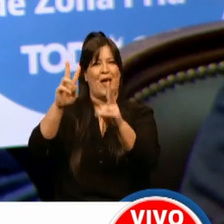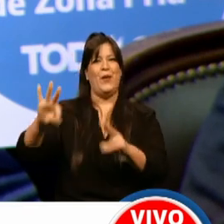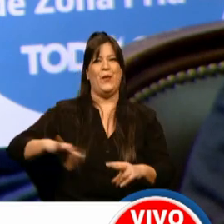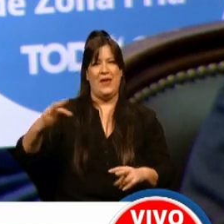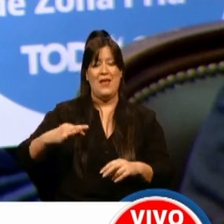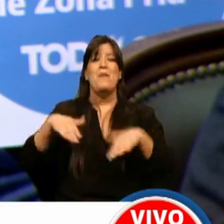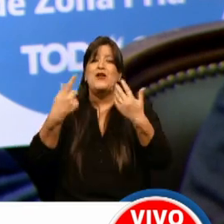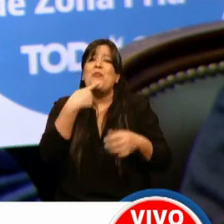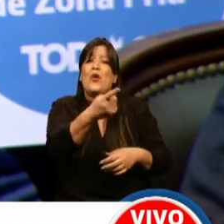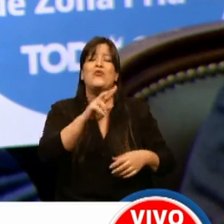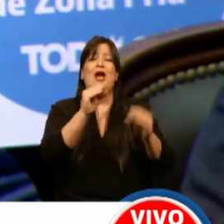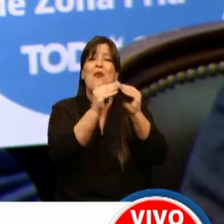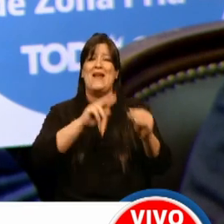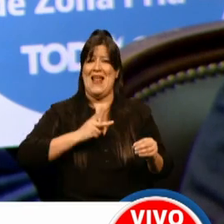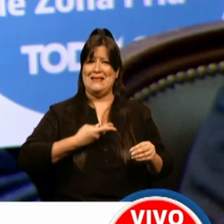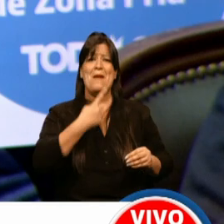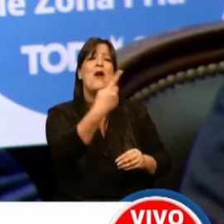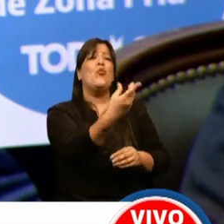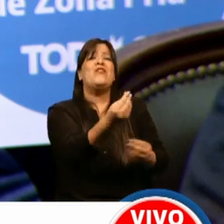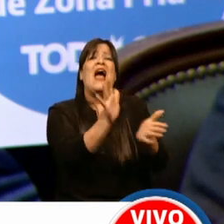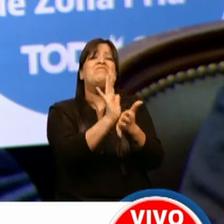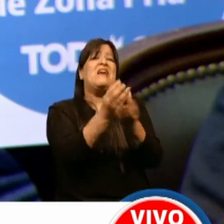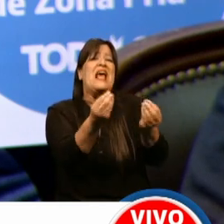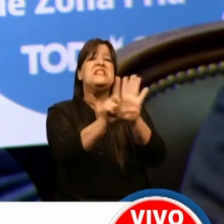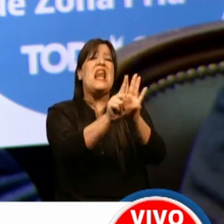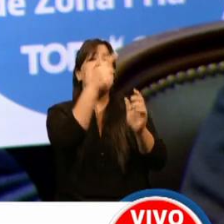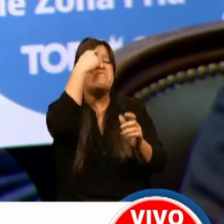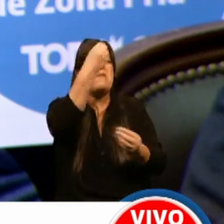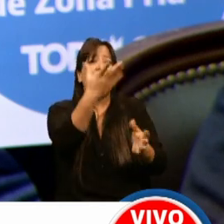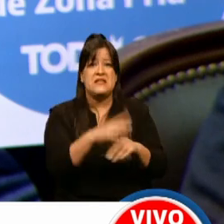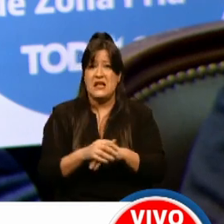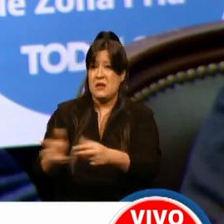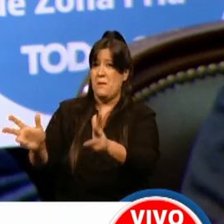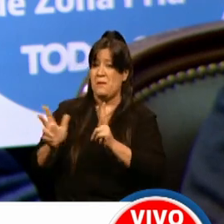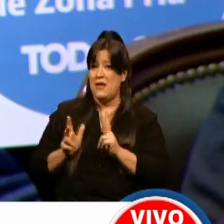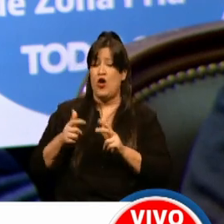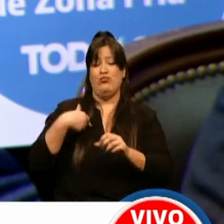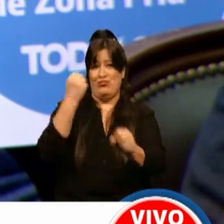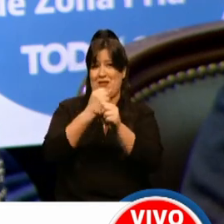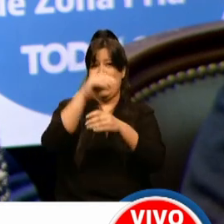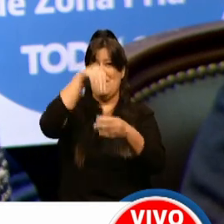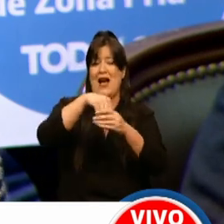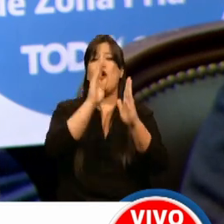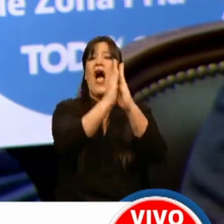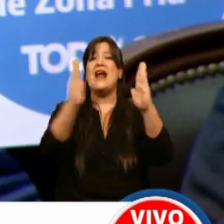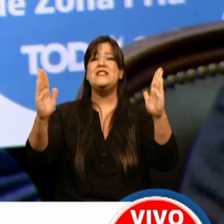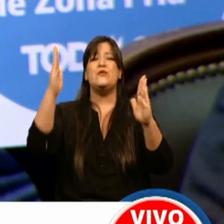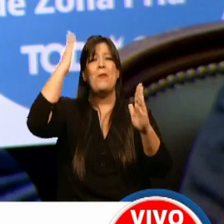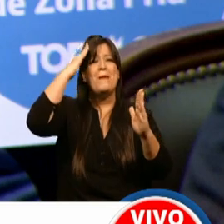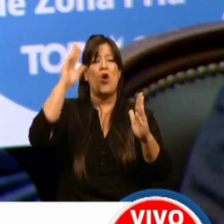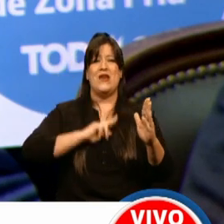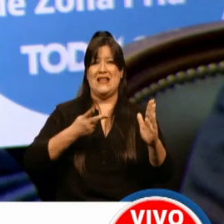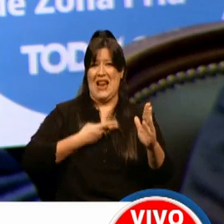compañera trans qué significaba esta ley para ella y me dijo magaly munis trabajadora del archivo de la memoria trans